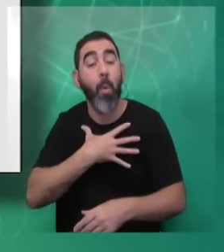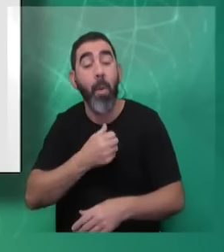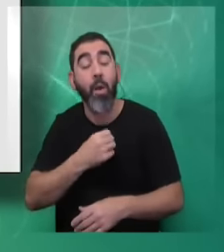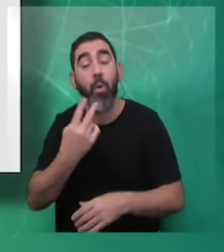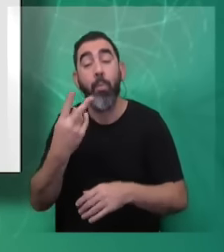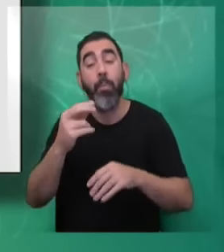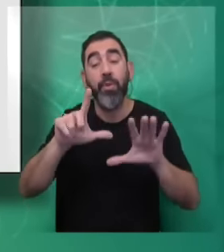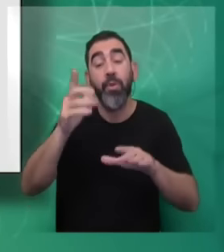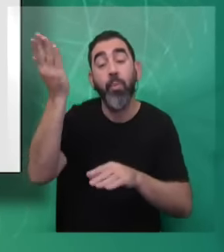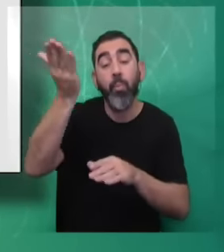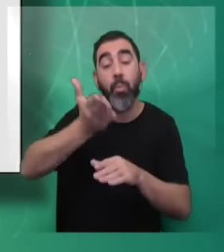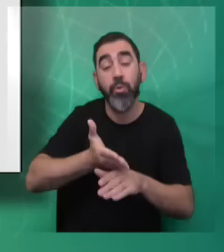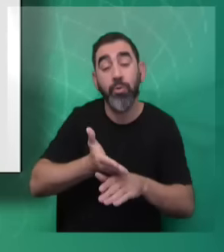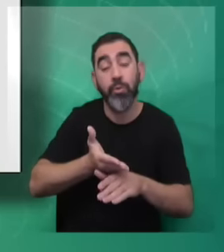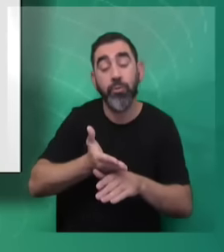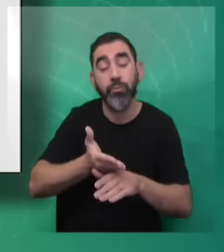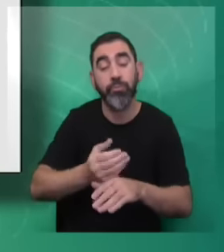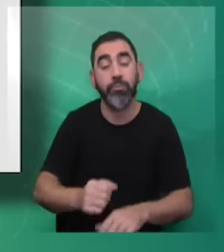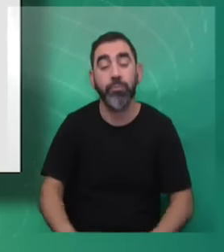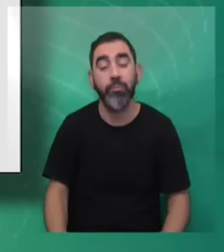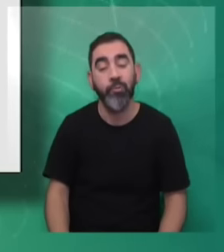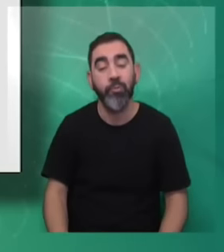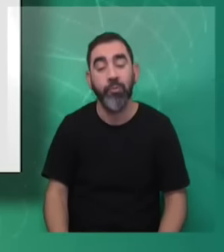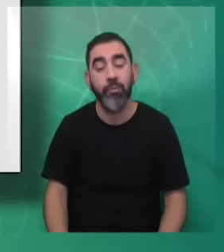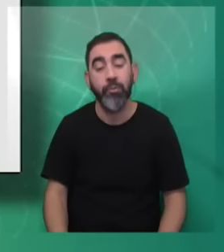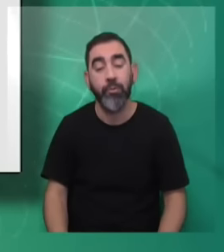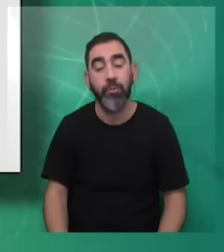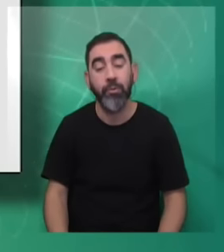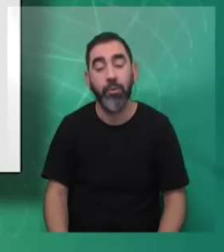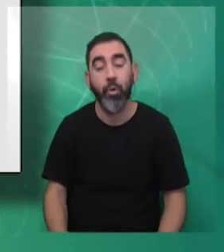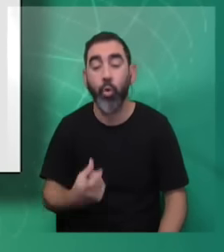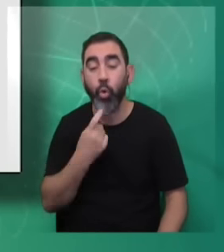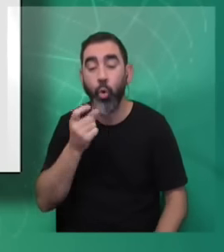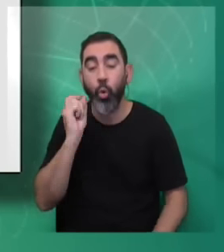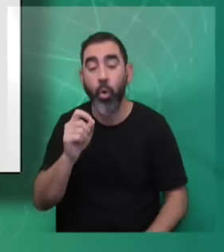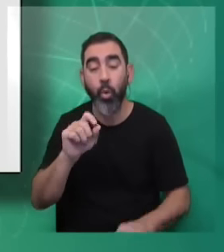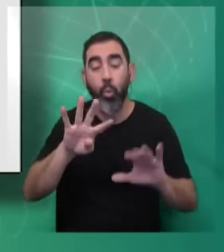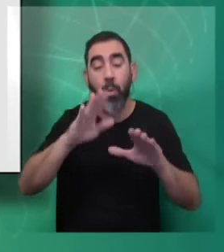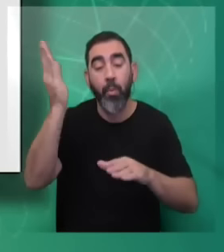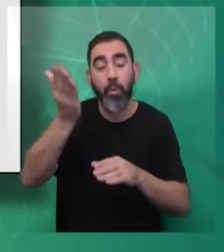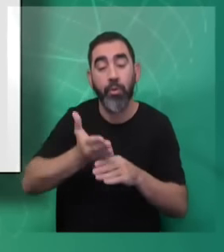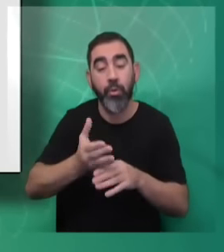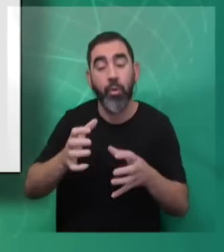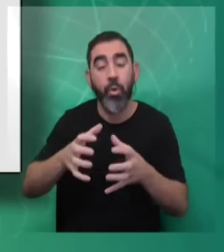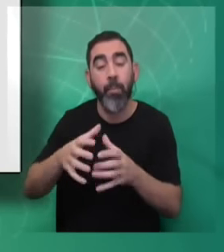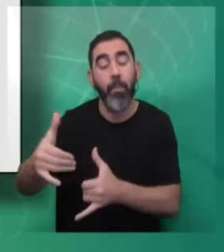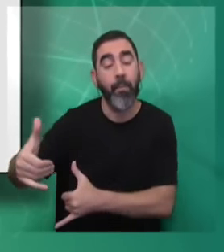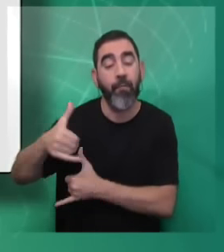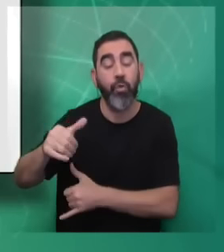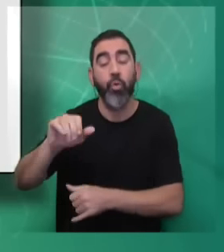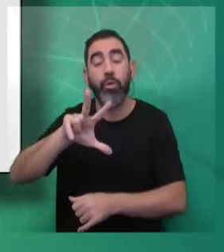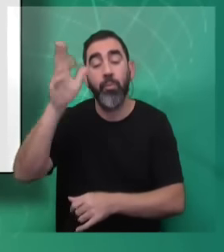tiene el apoyo del 27 por de de la ciudadanía le seguiría el partido Colorado con 9% Cabildo abierto se mantiene con